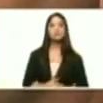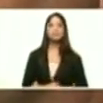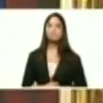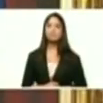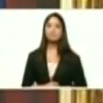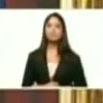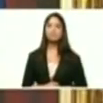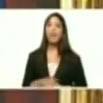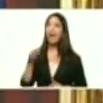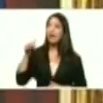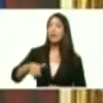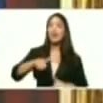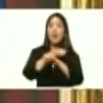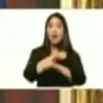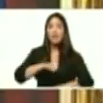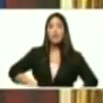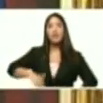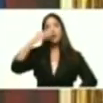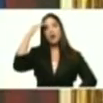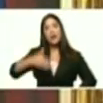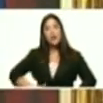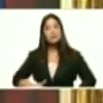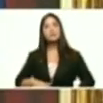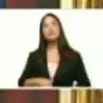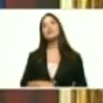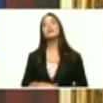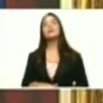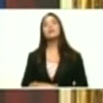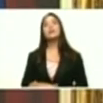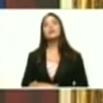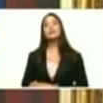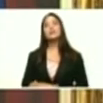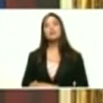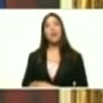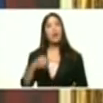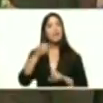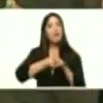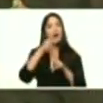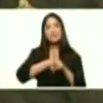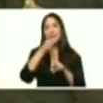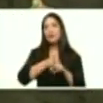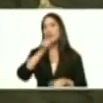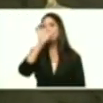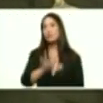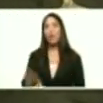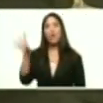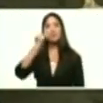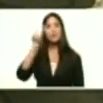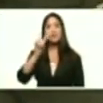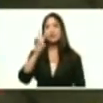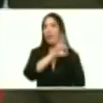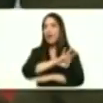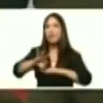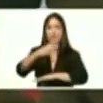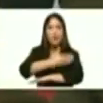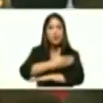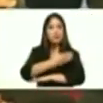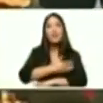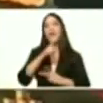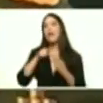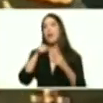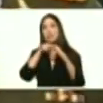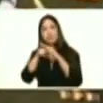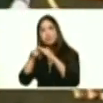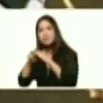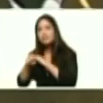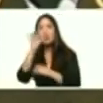todos aquí, la fuerza armada, nacional bolivariana, estado, en la primera, línea, esa batalla, en todo el país, en la frontera, en el occidente, y en